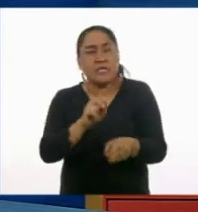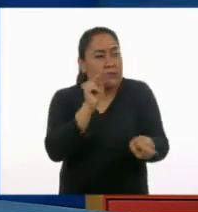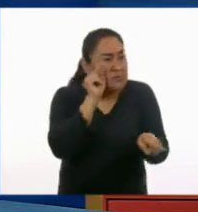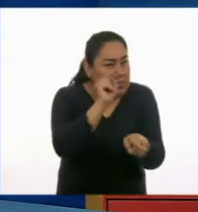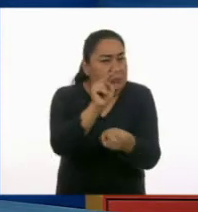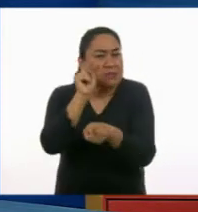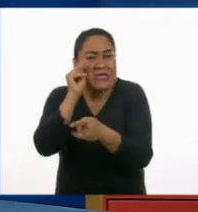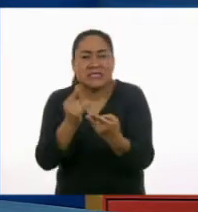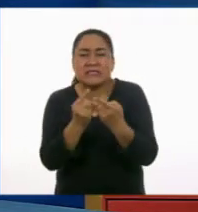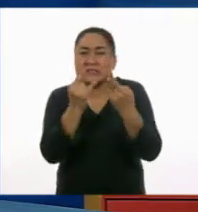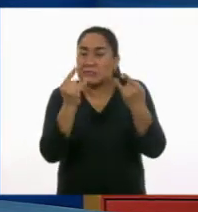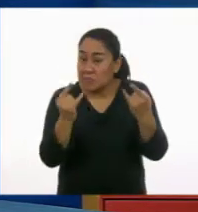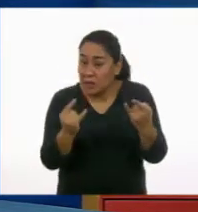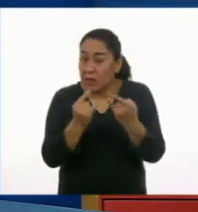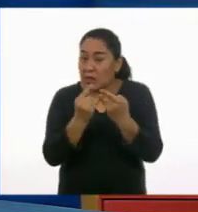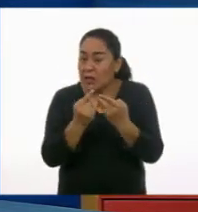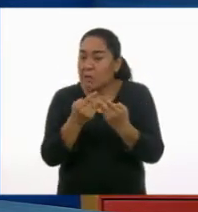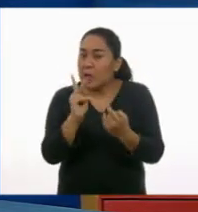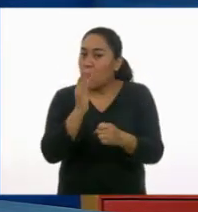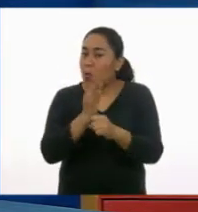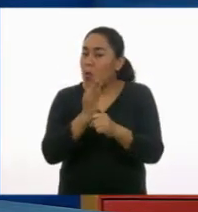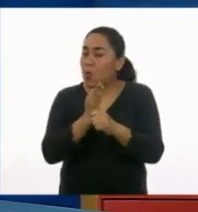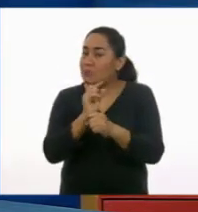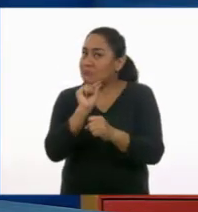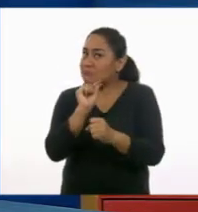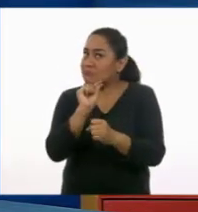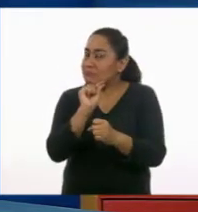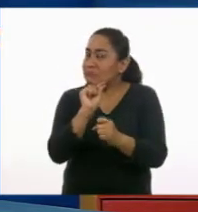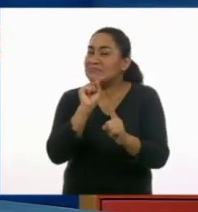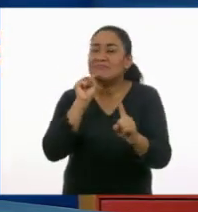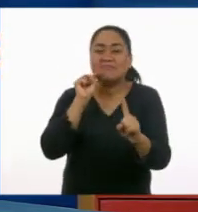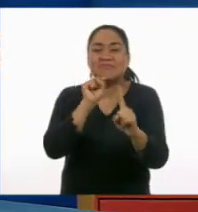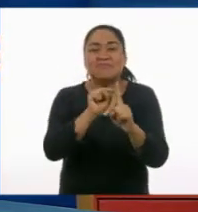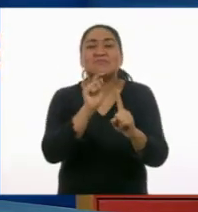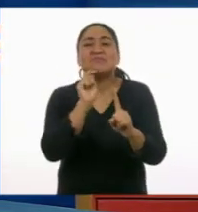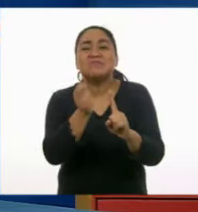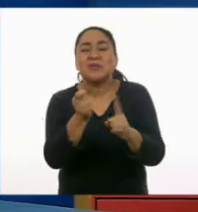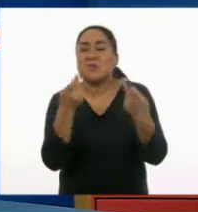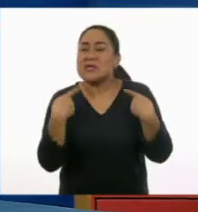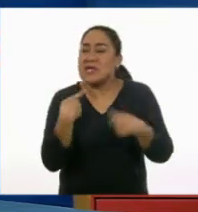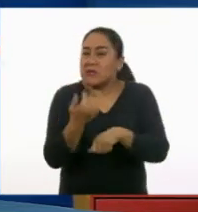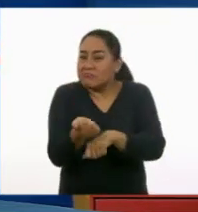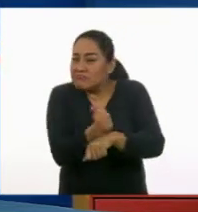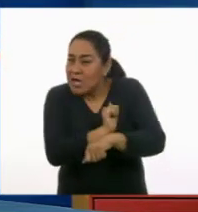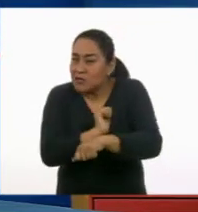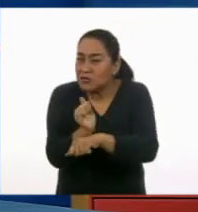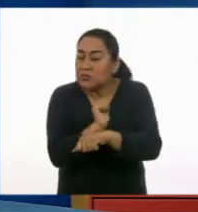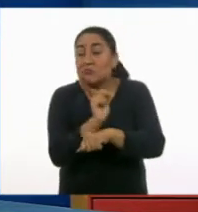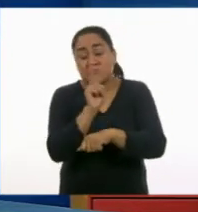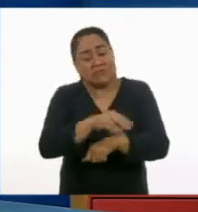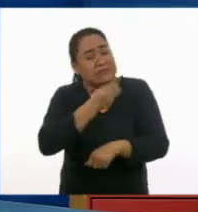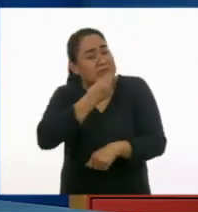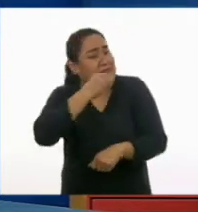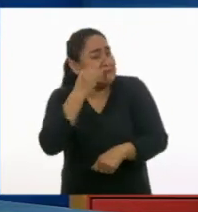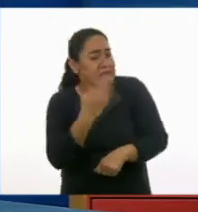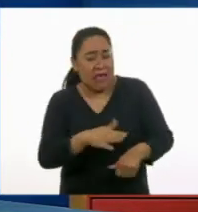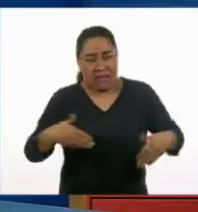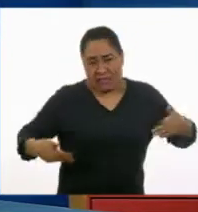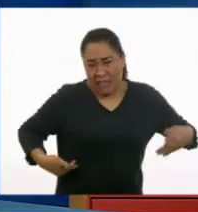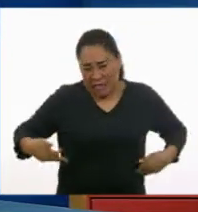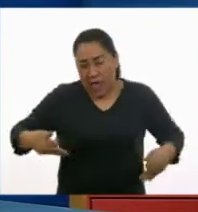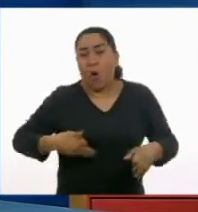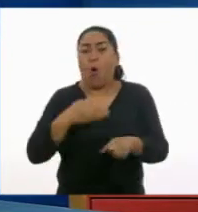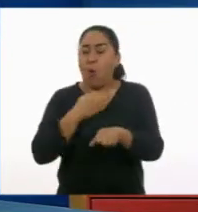hoy nos vamos a detener un poquito en el personaje. Porque el personaje teatral es fascinante. Sí. Hoy vamos a seguir con